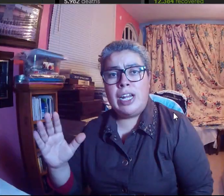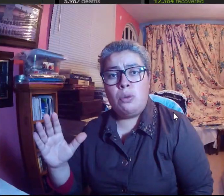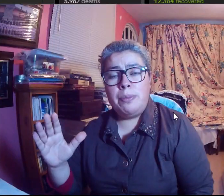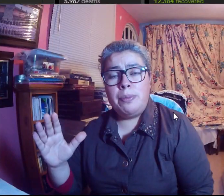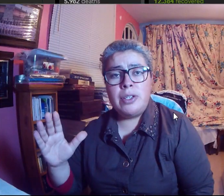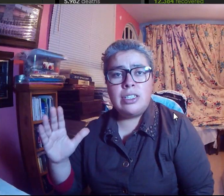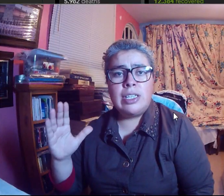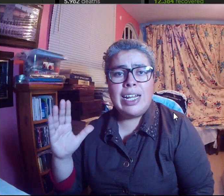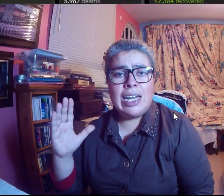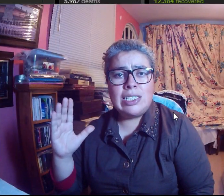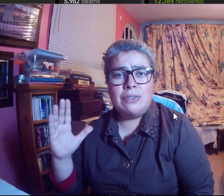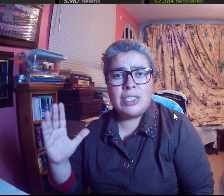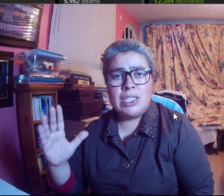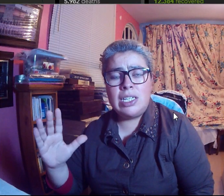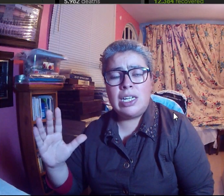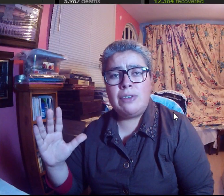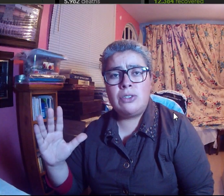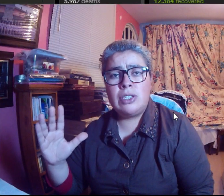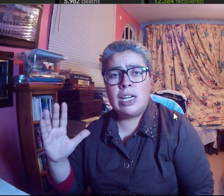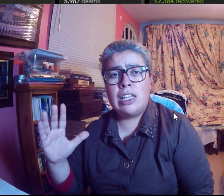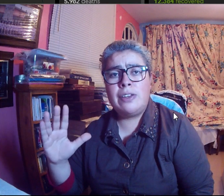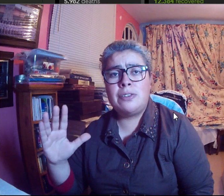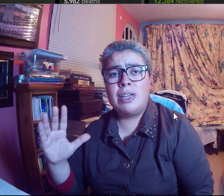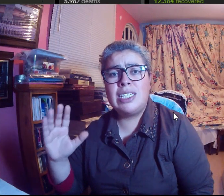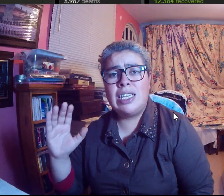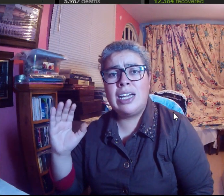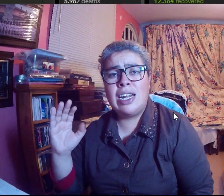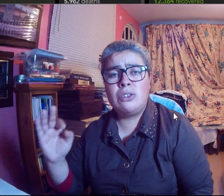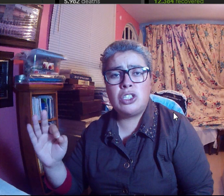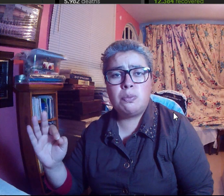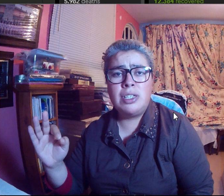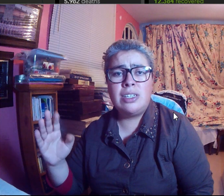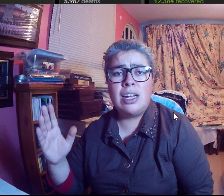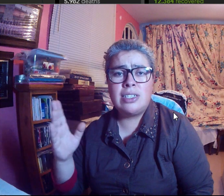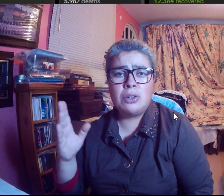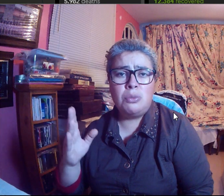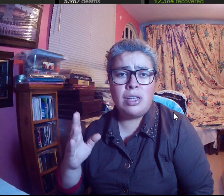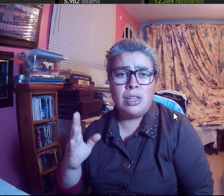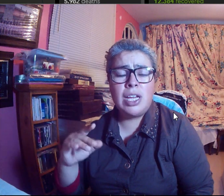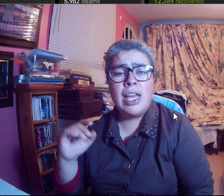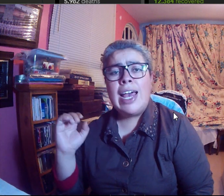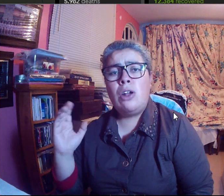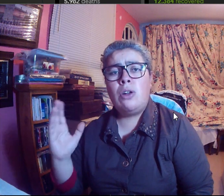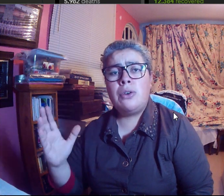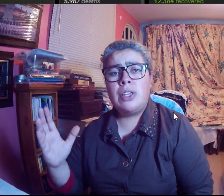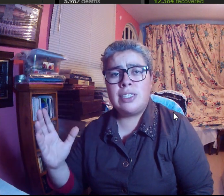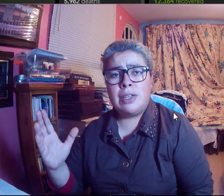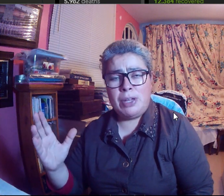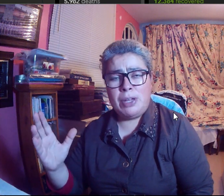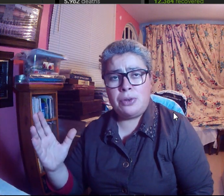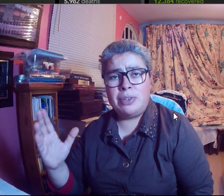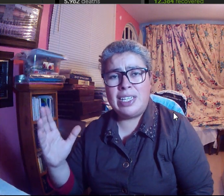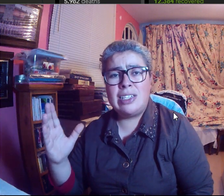bien, mira, lo primero es entender que las cifras siguen elevándose cada vez más en grados exponenciales, acumulándose a lo largo de